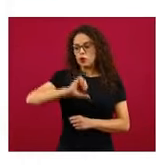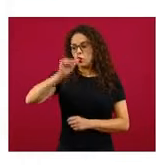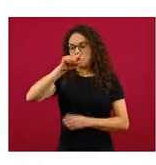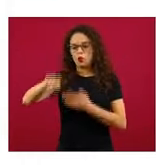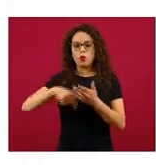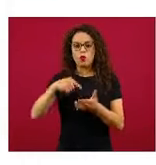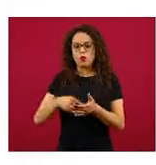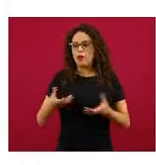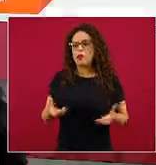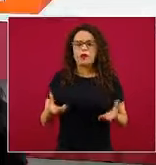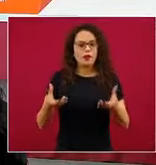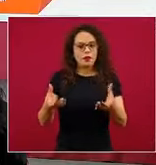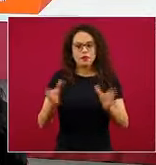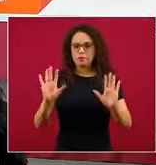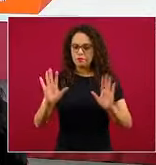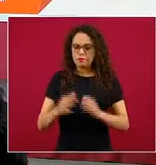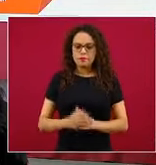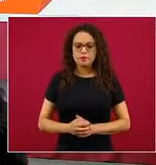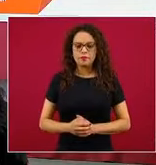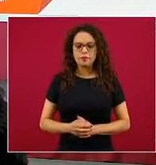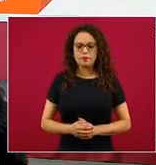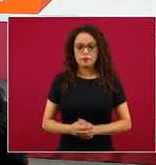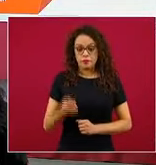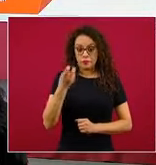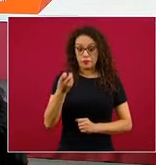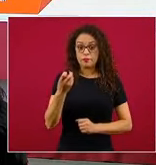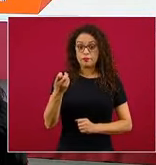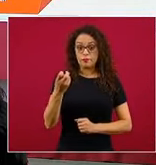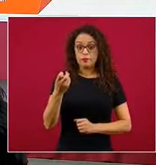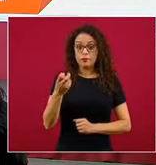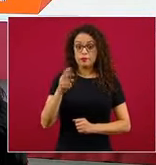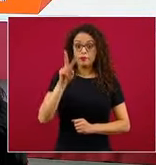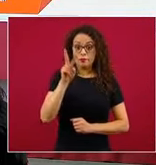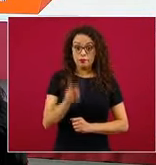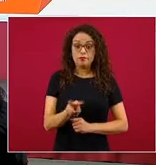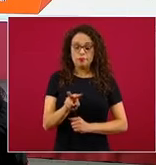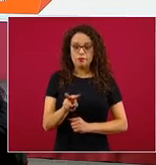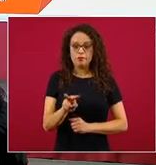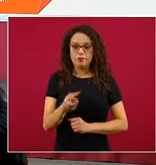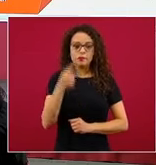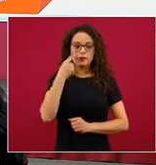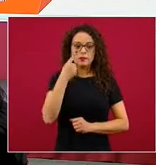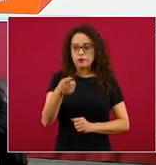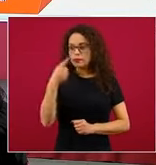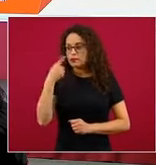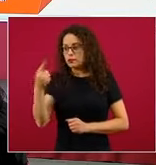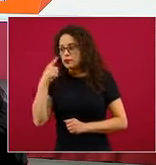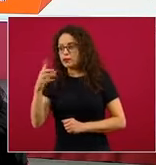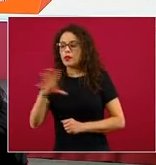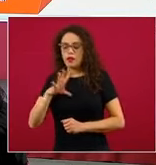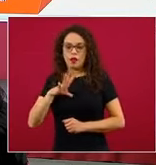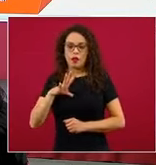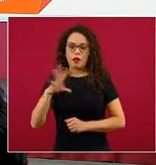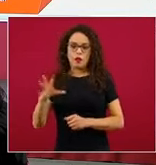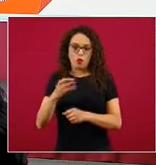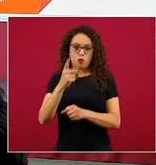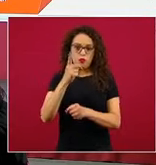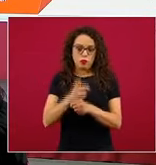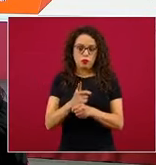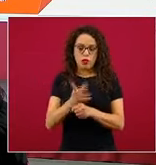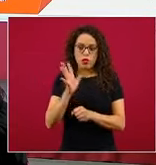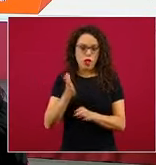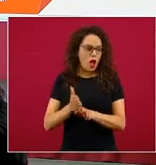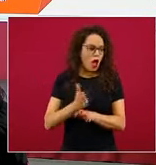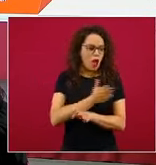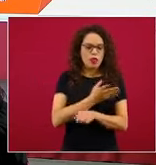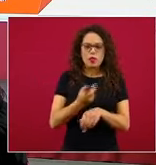los espacios públicos. Eso entonces representa para nosotros una ventana de oportunidad que, además de, como lo hemos dicho en días